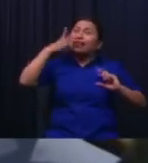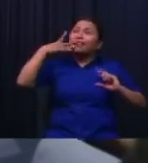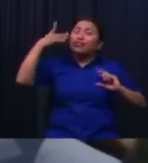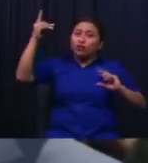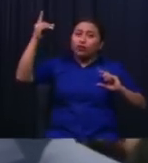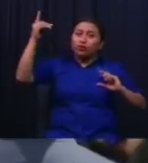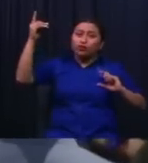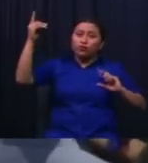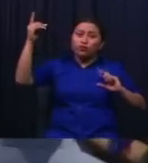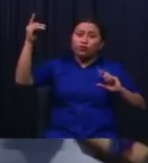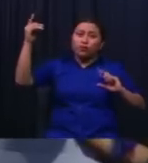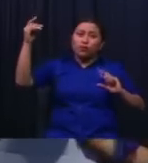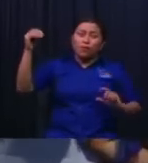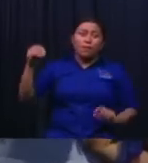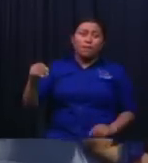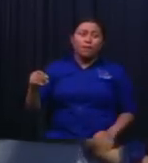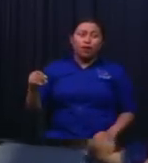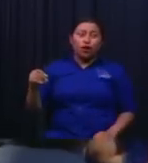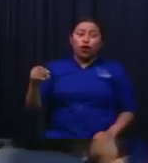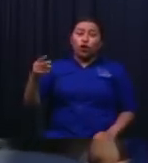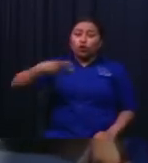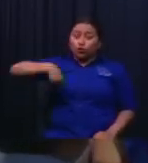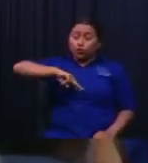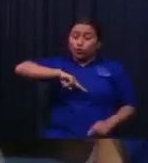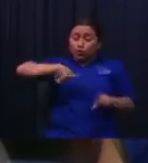No salimos de aquí iguales, hermano.